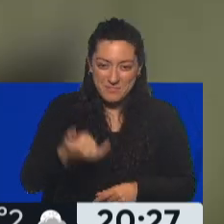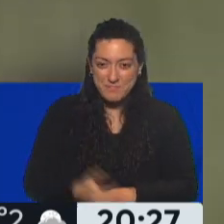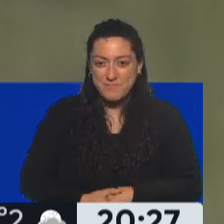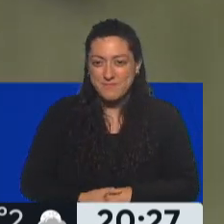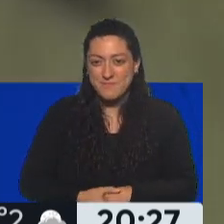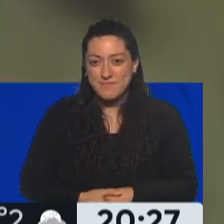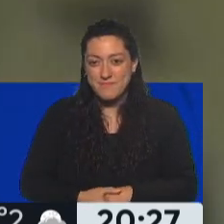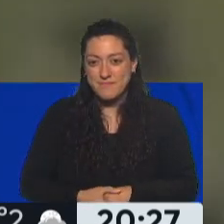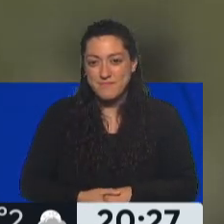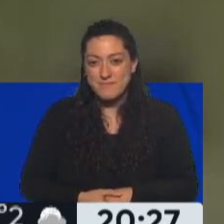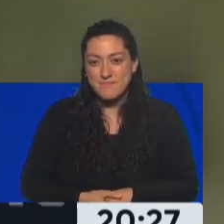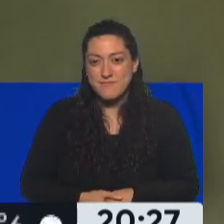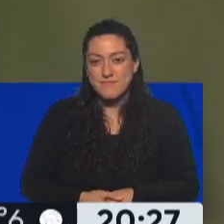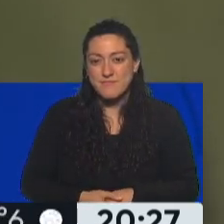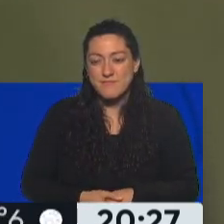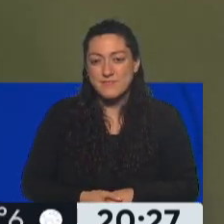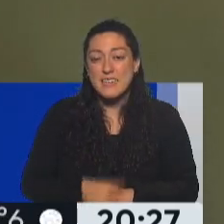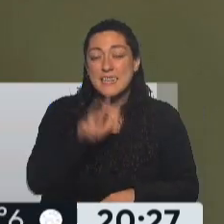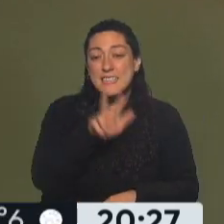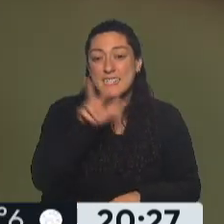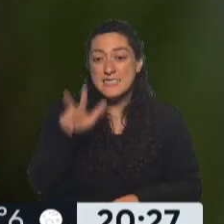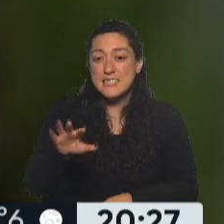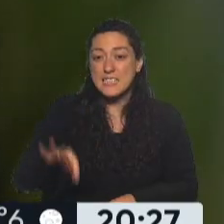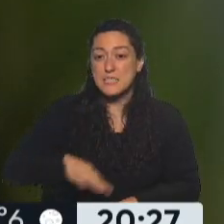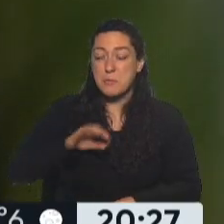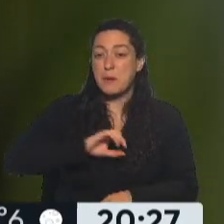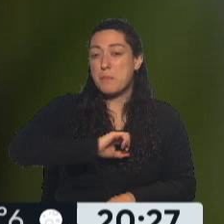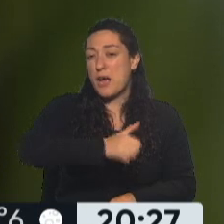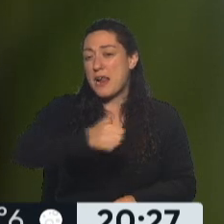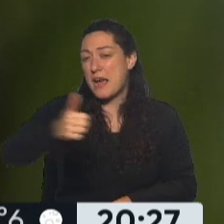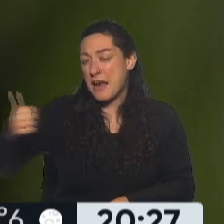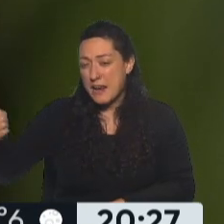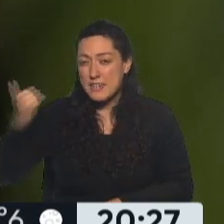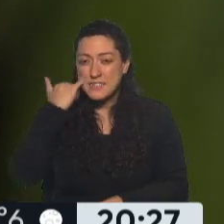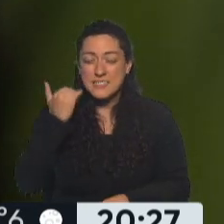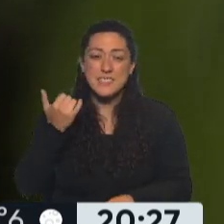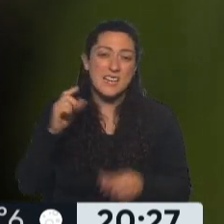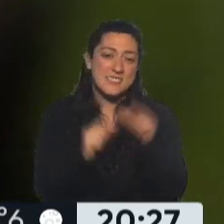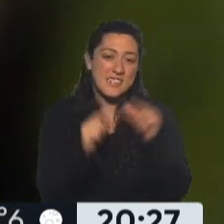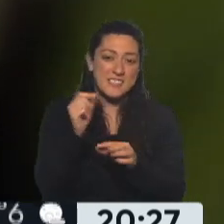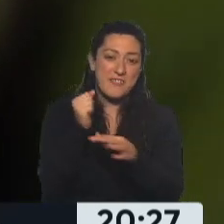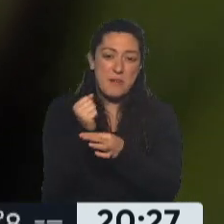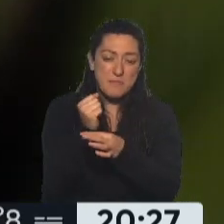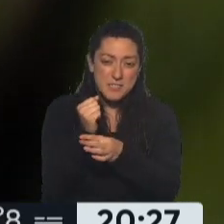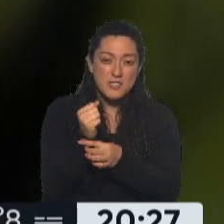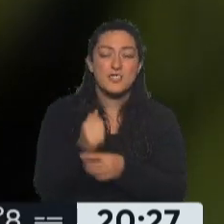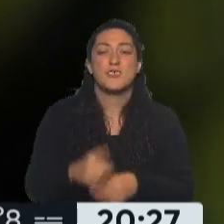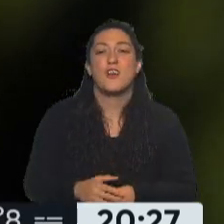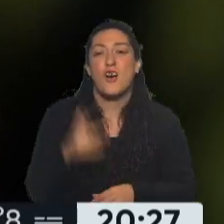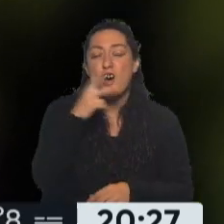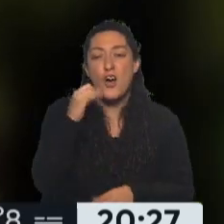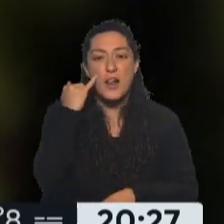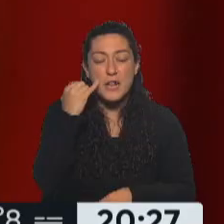Ahí están los Simpson que tienen 30 premios emanados y ya tien la estrella en el Paseo de la fama de Hollywood de todo para Los